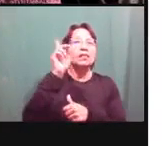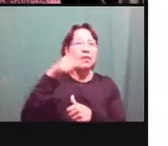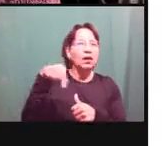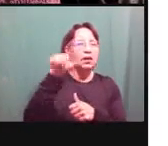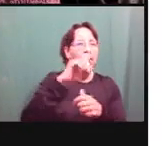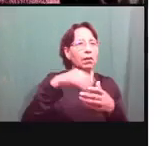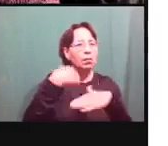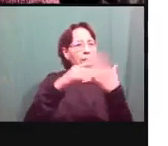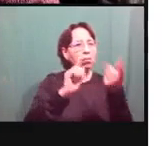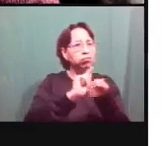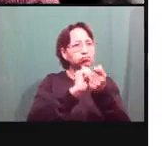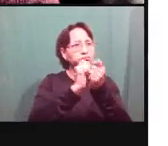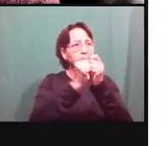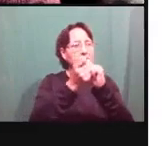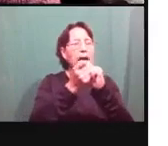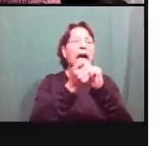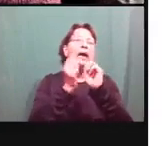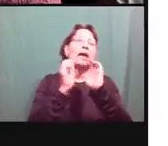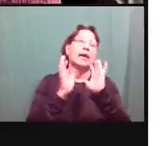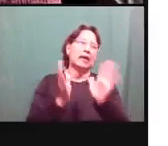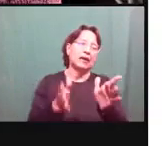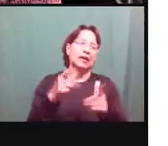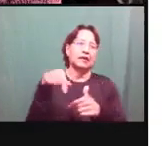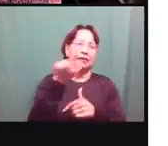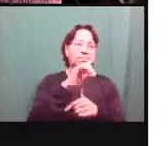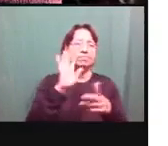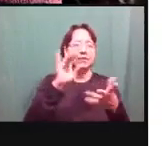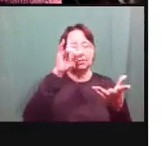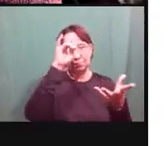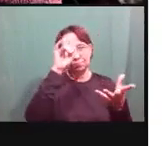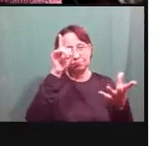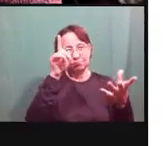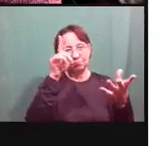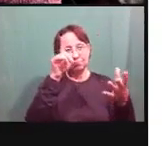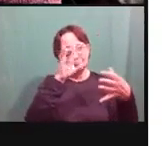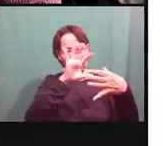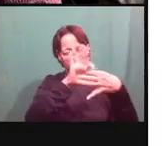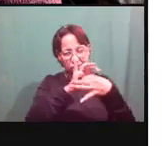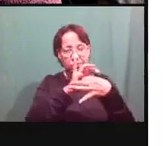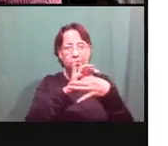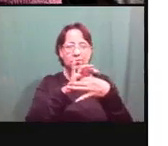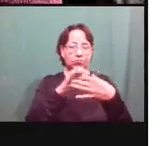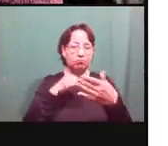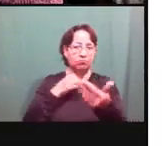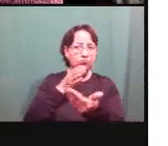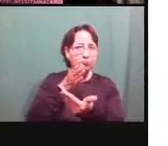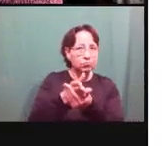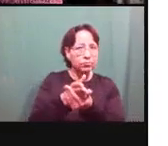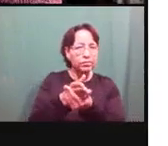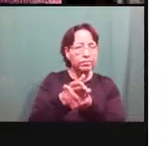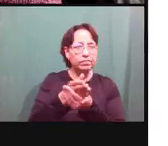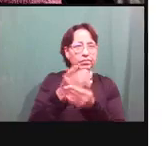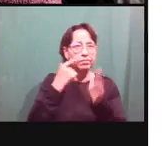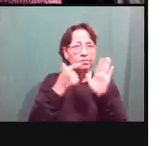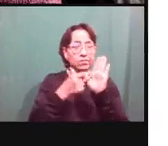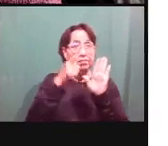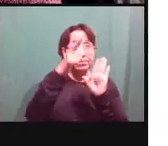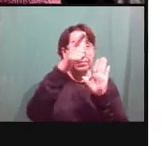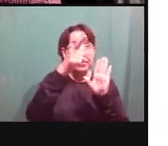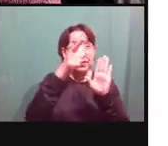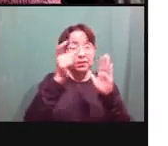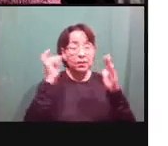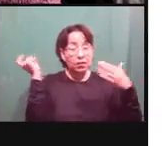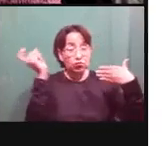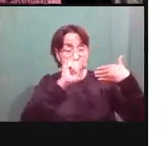transformando. Entonces ahí es donde llegamos en articulación, y lo nombro es porque precisamente el graffiti y el muralismo en